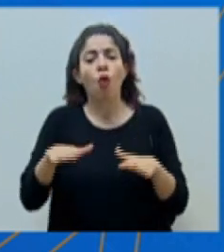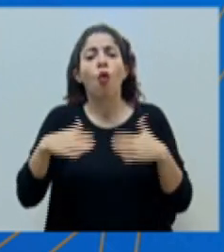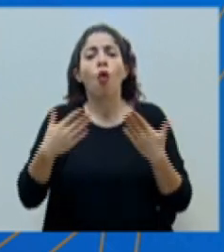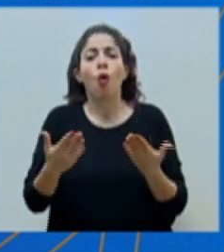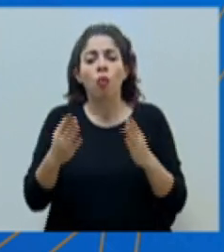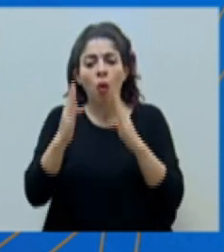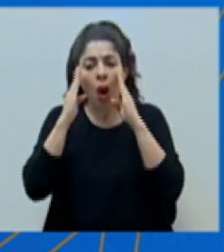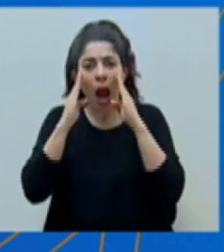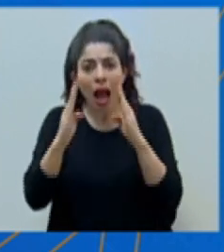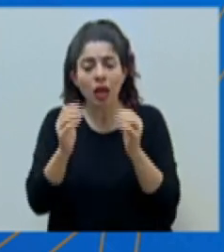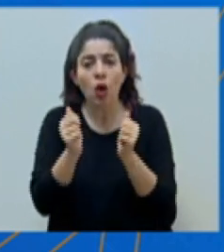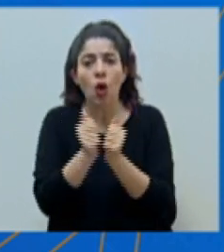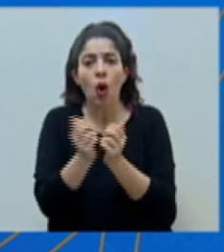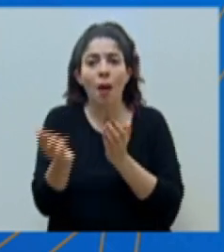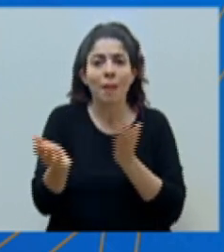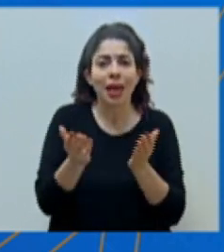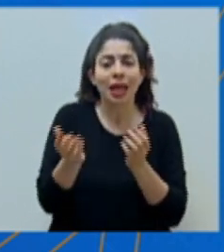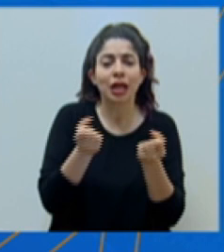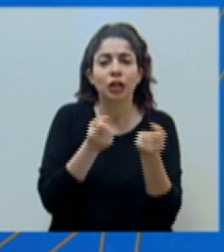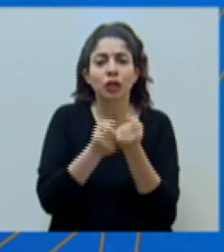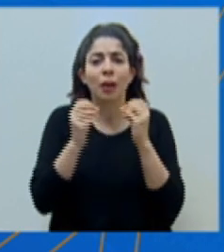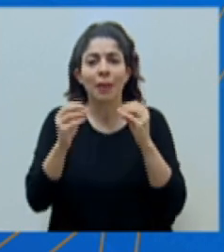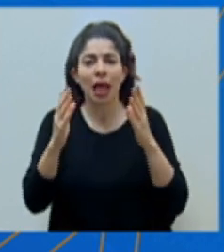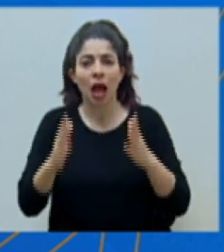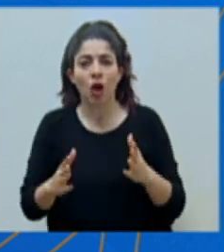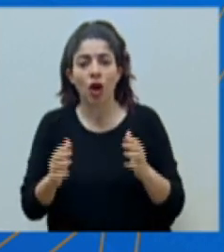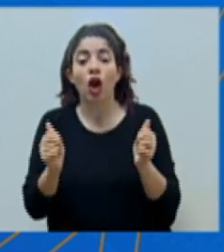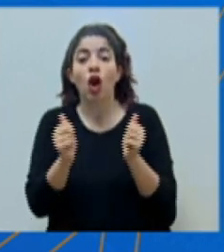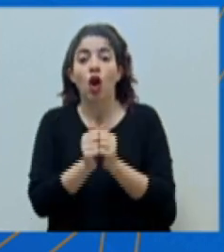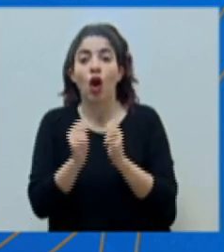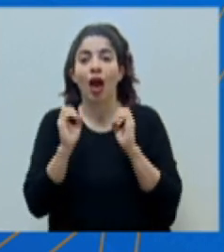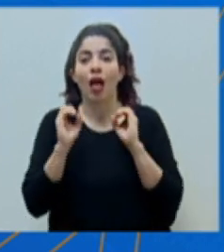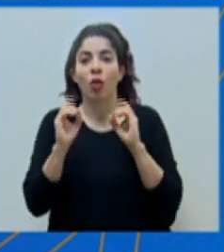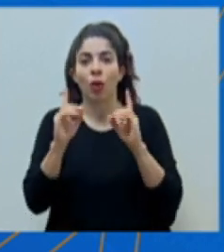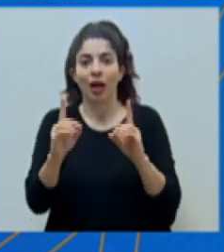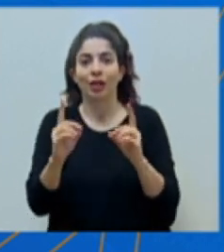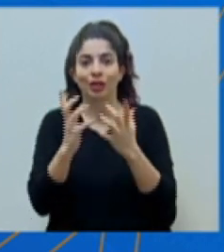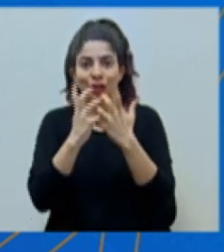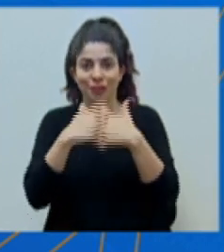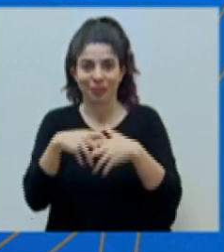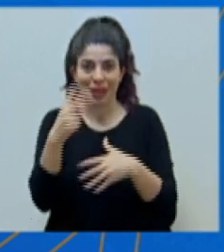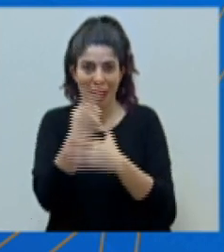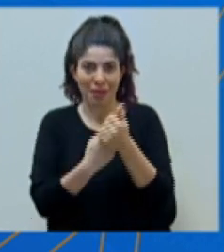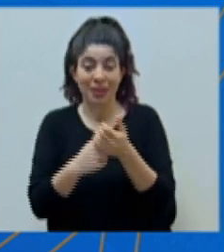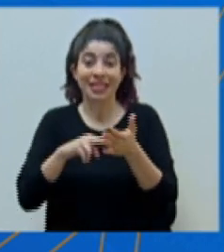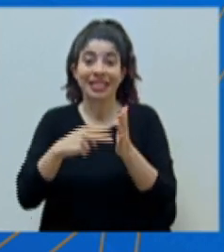desde un modelo de mediación pedagógica en educación combinada, que permite un retorno a la